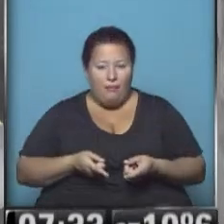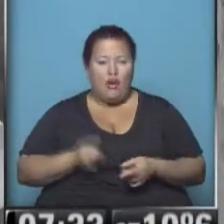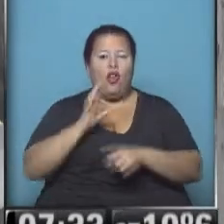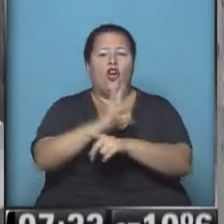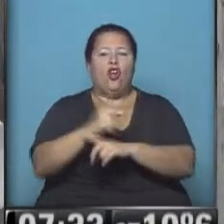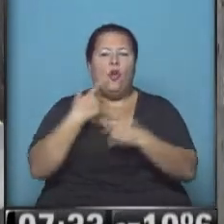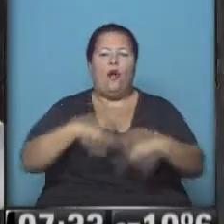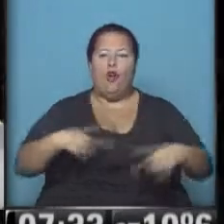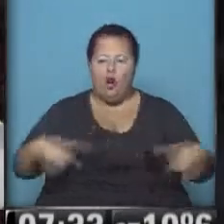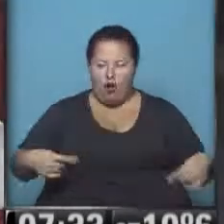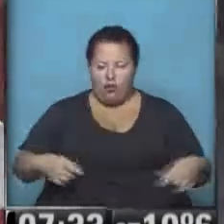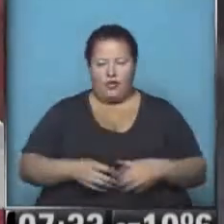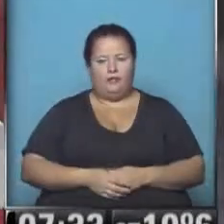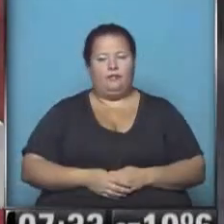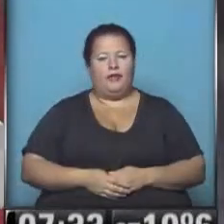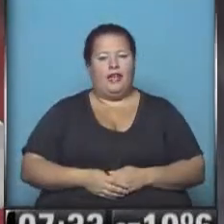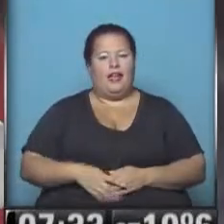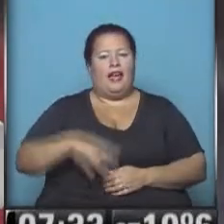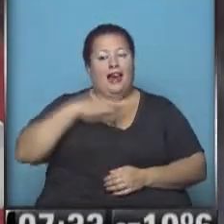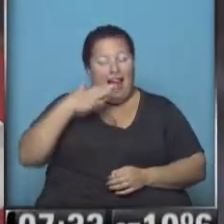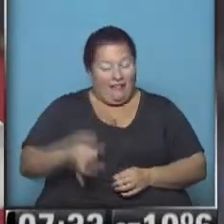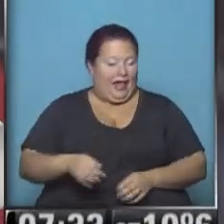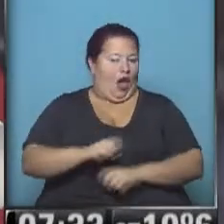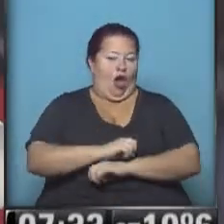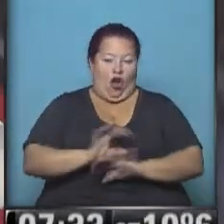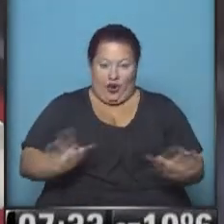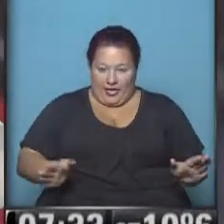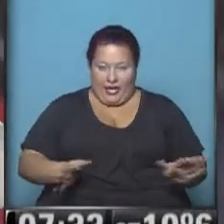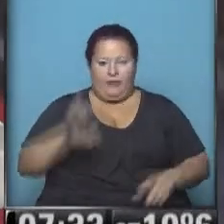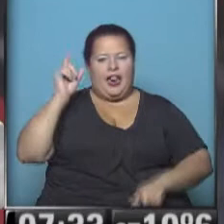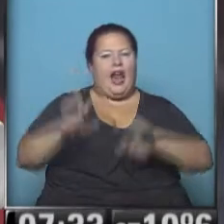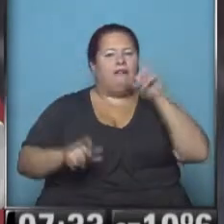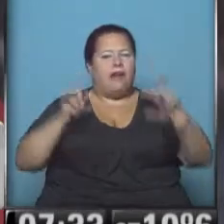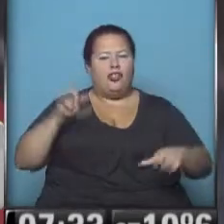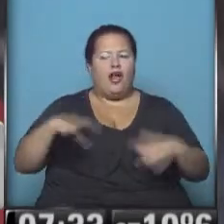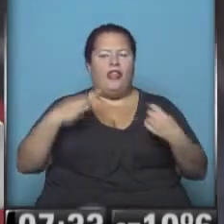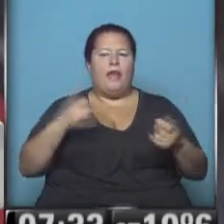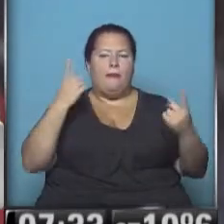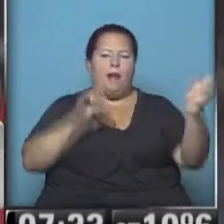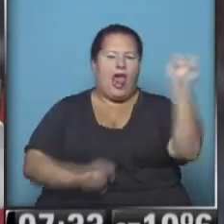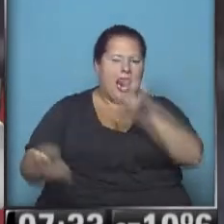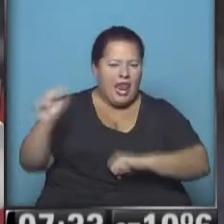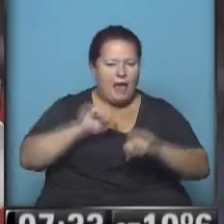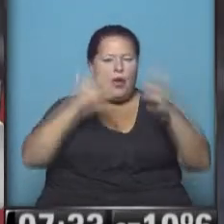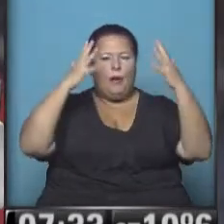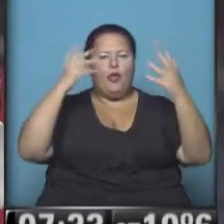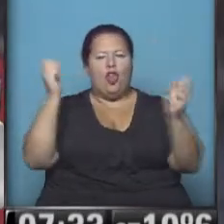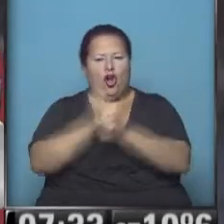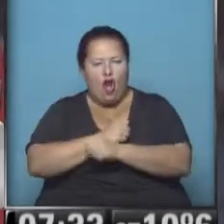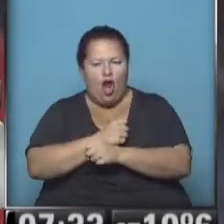robaron elementos realmente fue terrible la gente tuvo que limpiar primero vidrios rotos